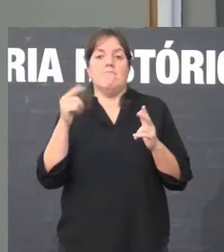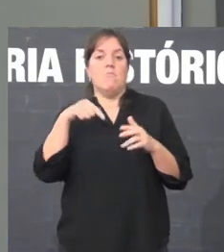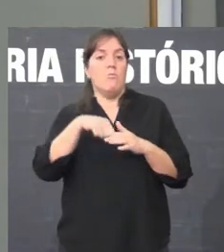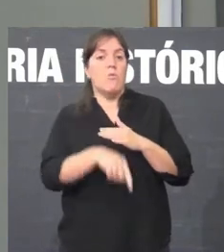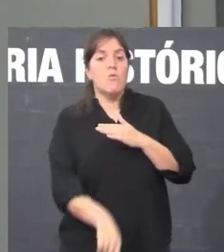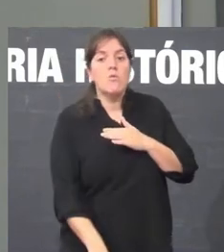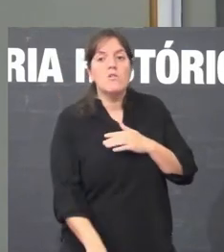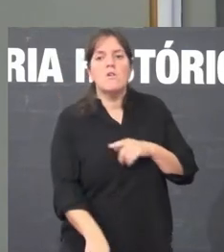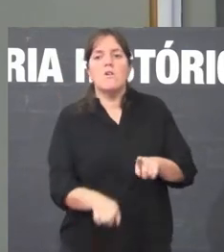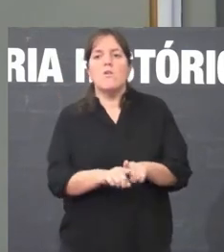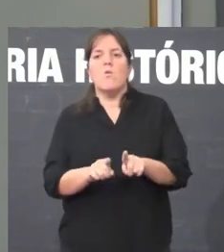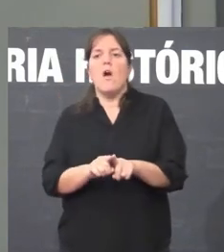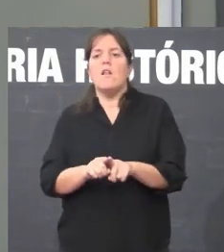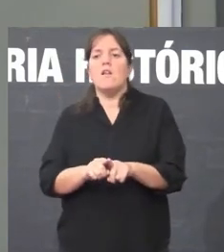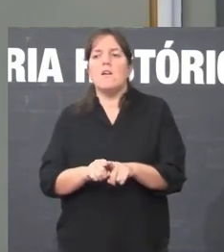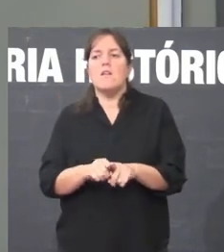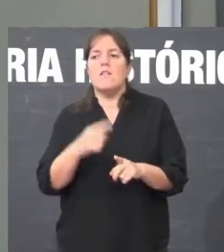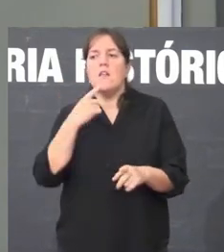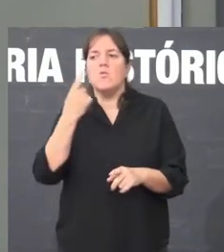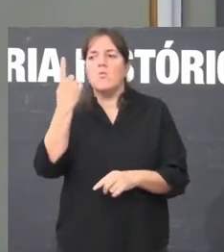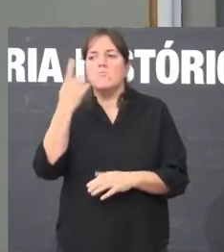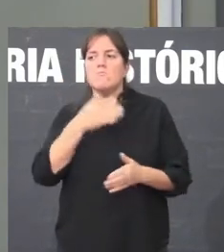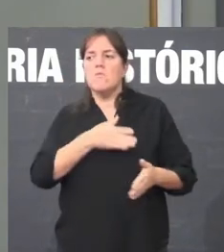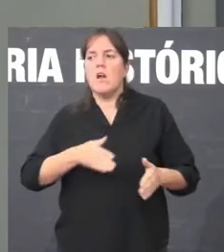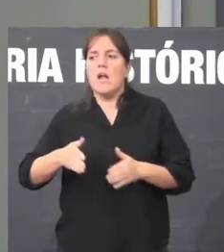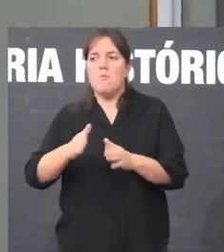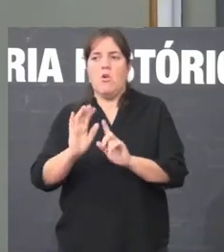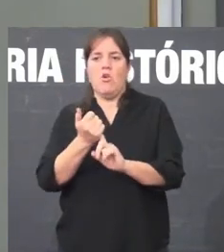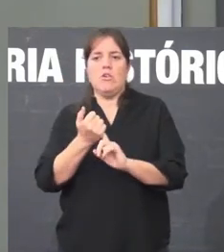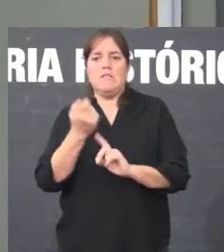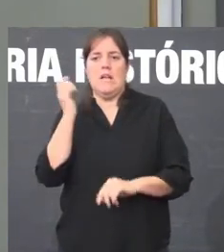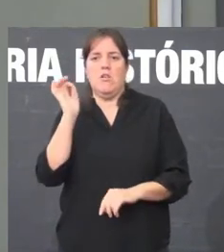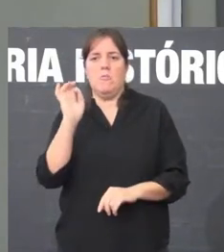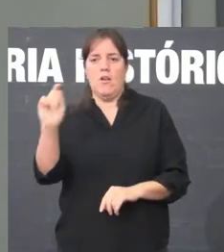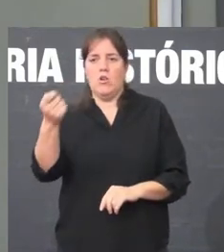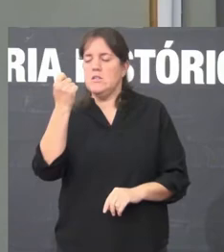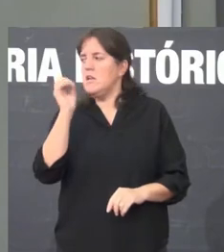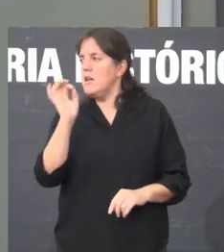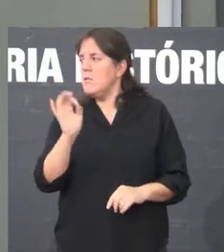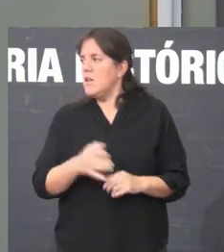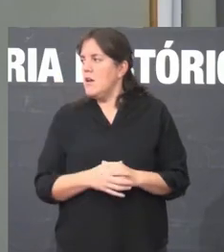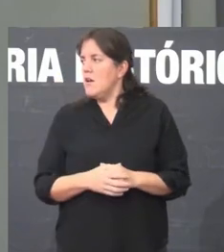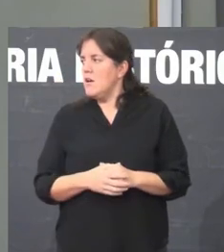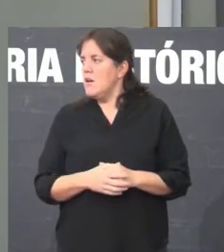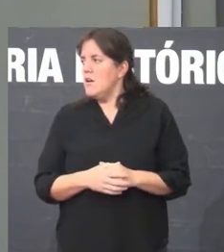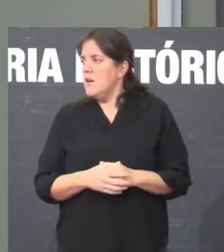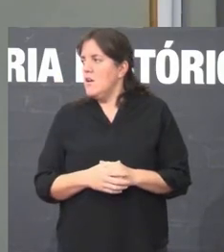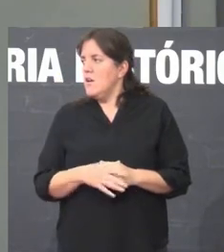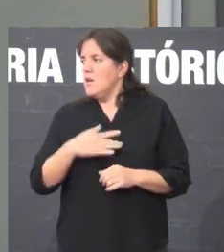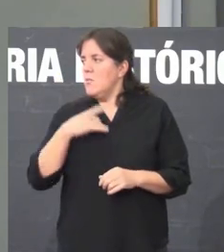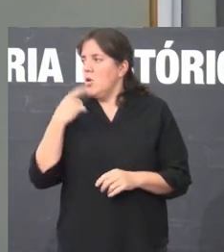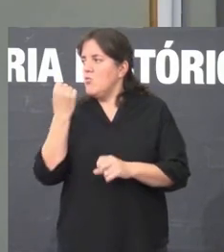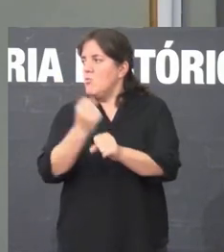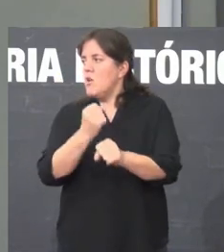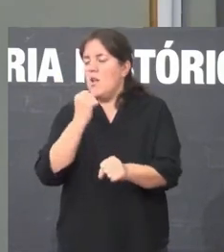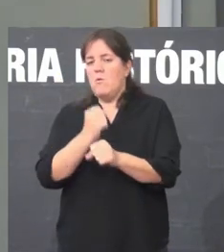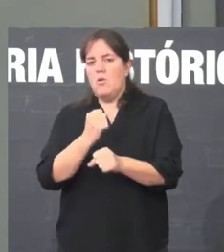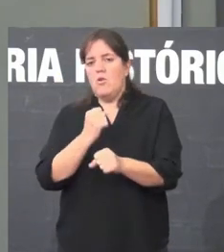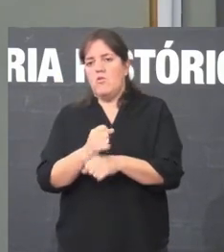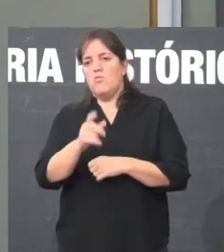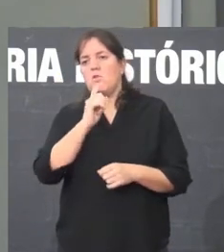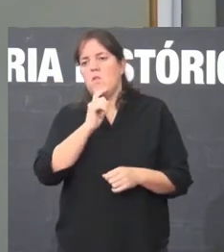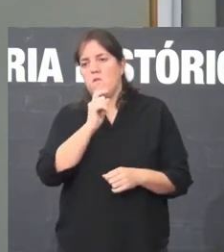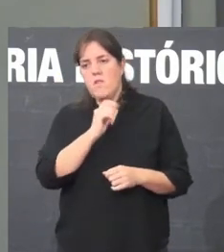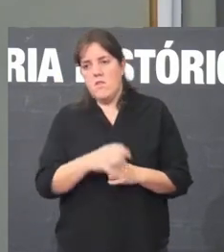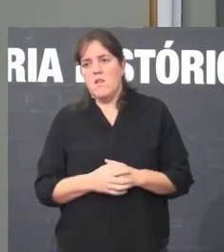un camiño efectivamente hai que conquistalo, pero é moi laborioso, é moi difícil, ¿no?